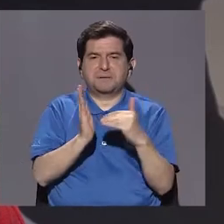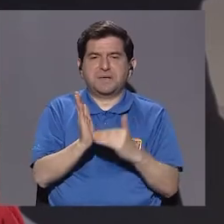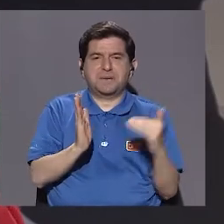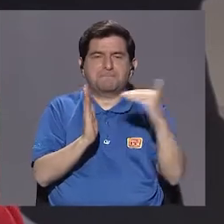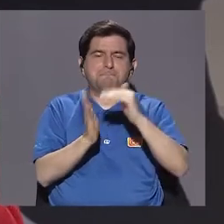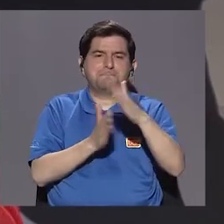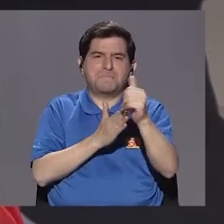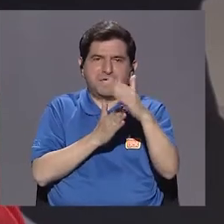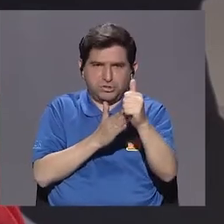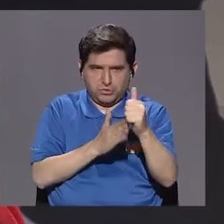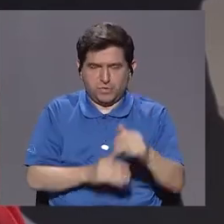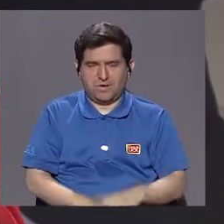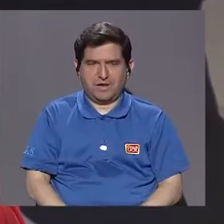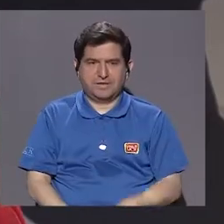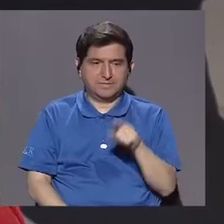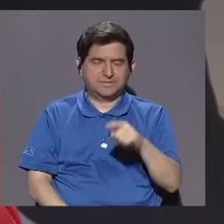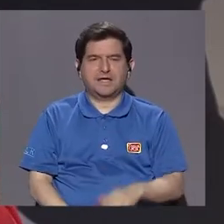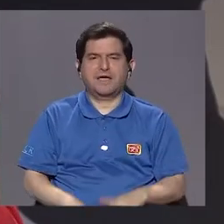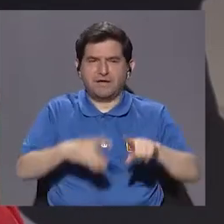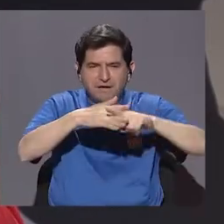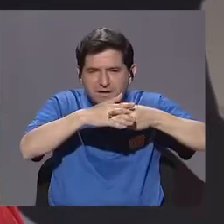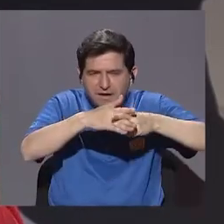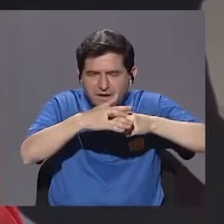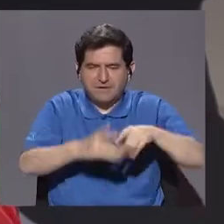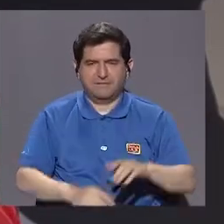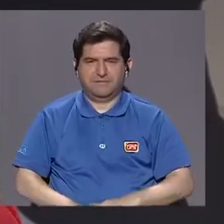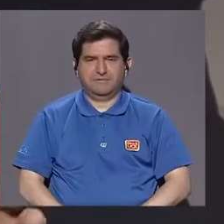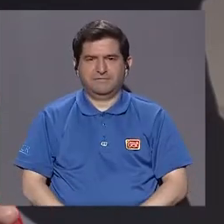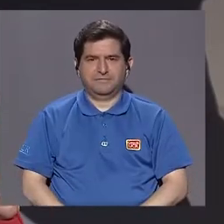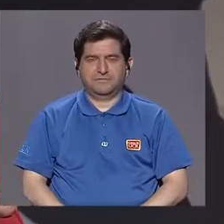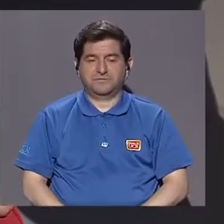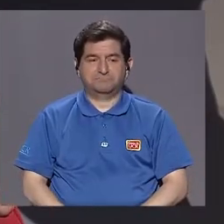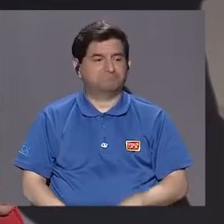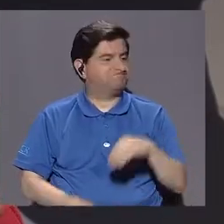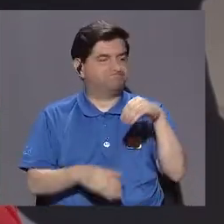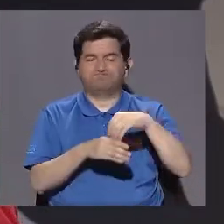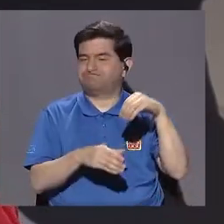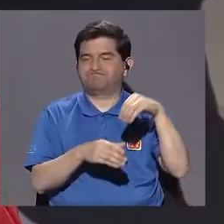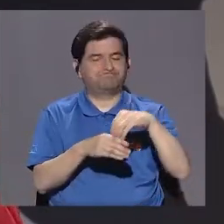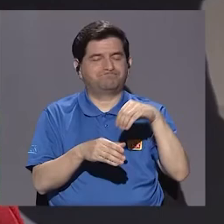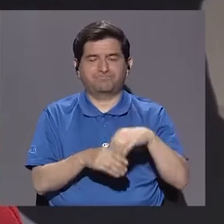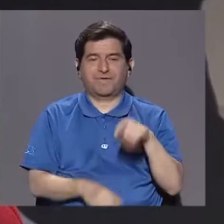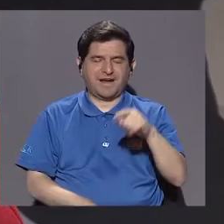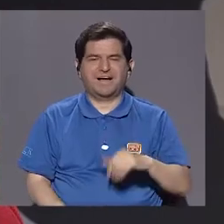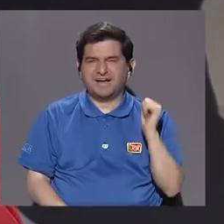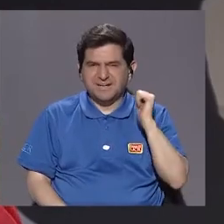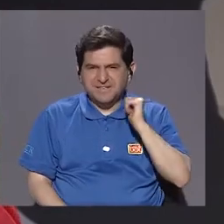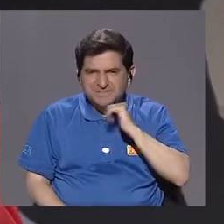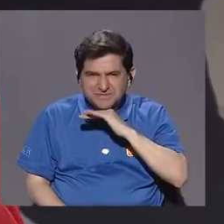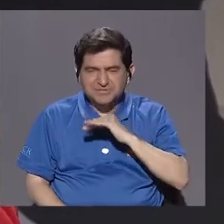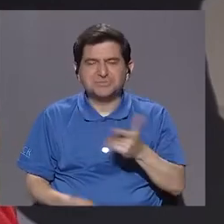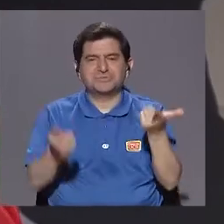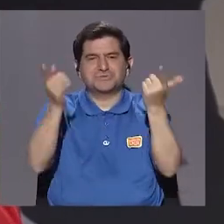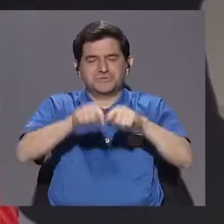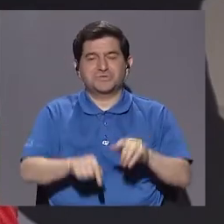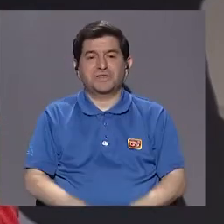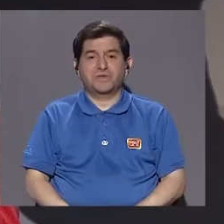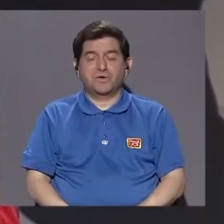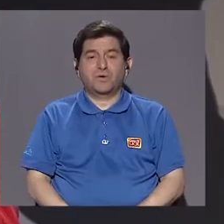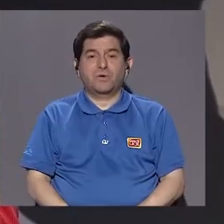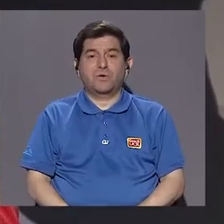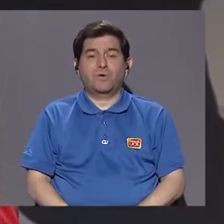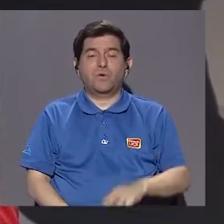de dólares el mantenimiento y ese tipo de cosas y no se invirtieron ahí se corrompió todo eso con maduro